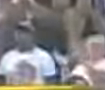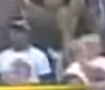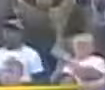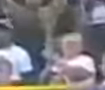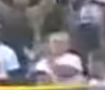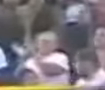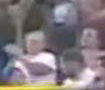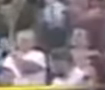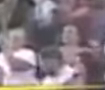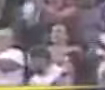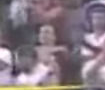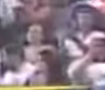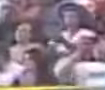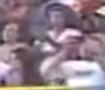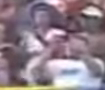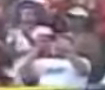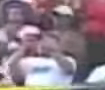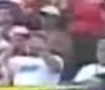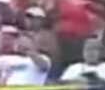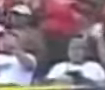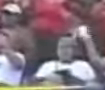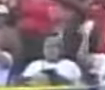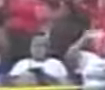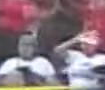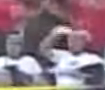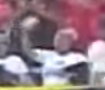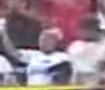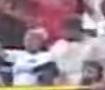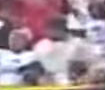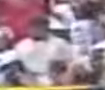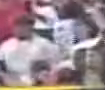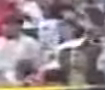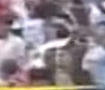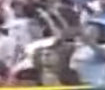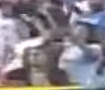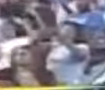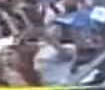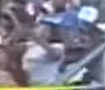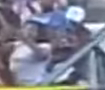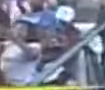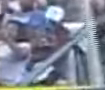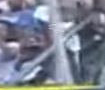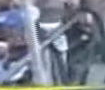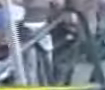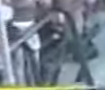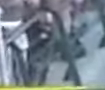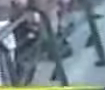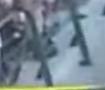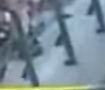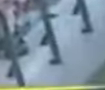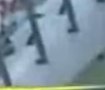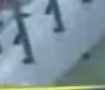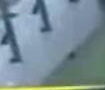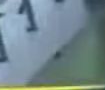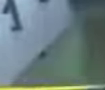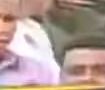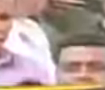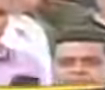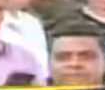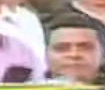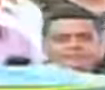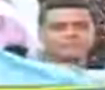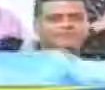para plasmar un mapa de ideas a sus diversas dificultades en las comunidades y en